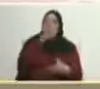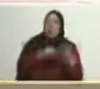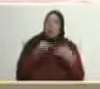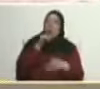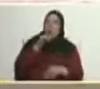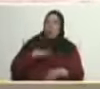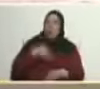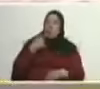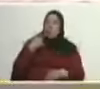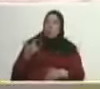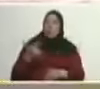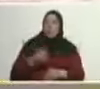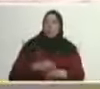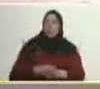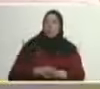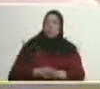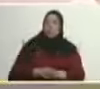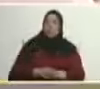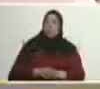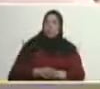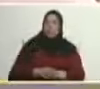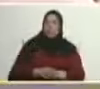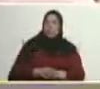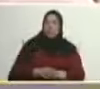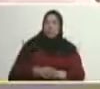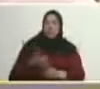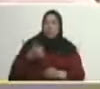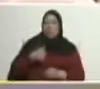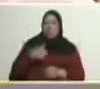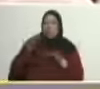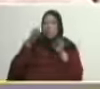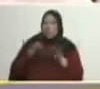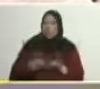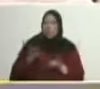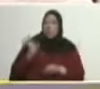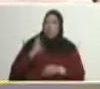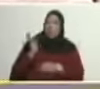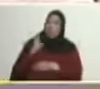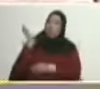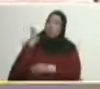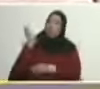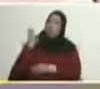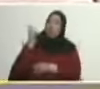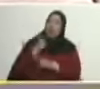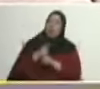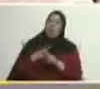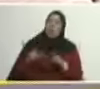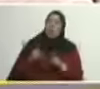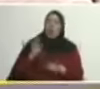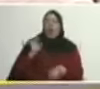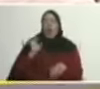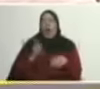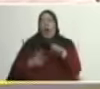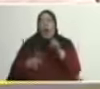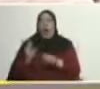Podemos decir, o yo puedo decir, con absoluta certeza, que mientras podemos tener algunas diferencias,